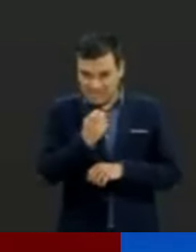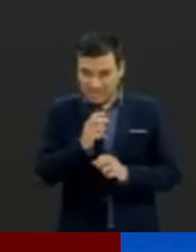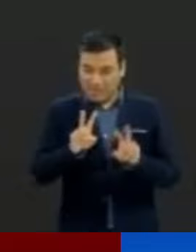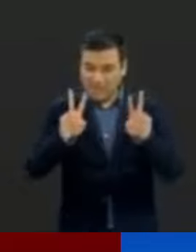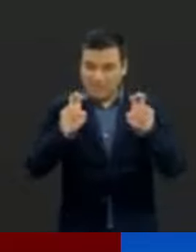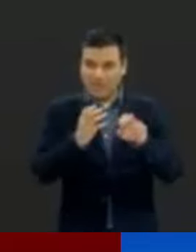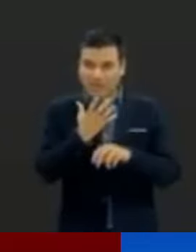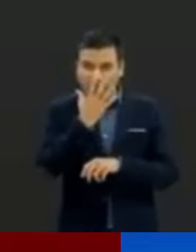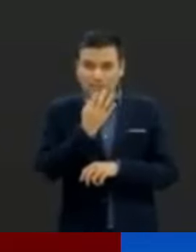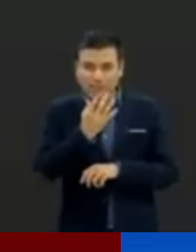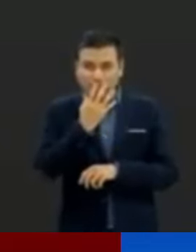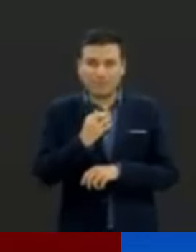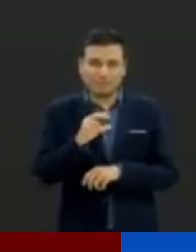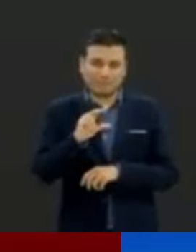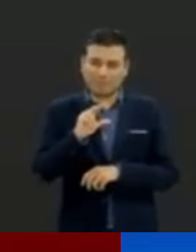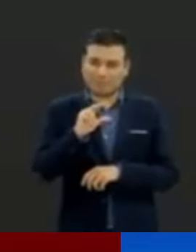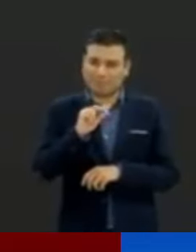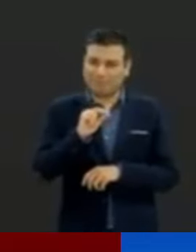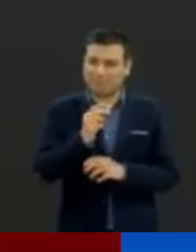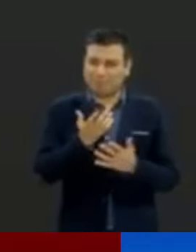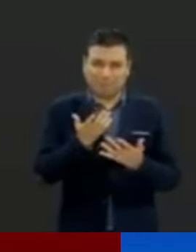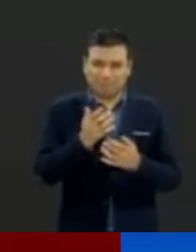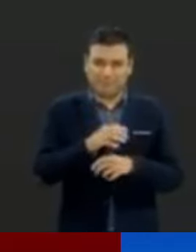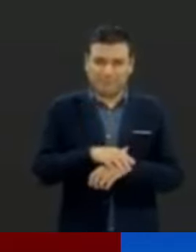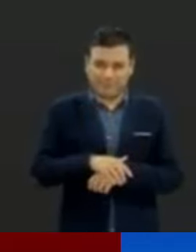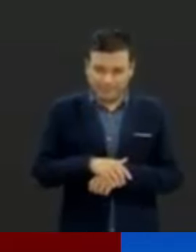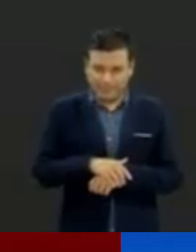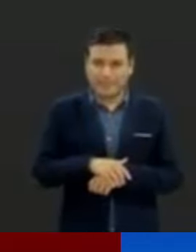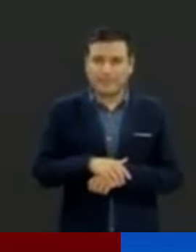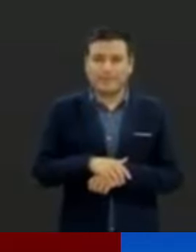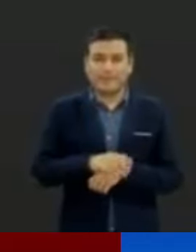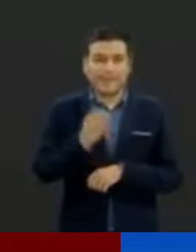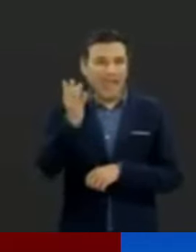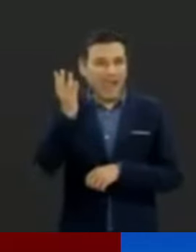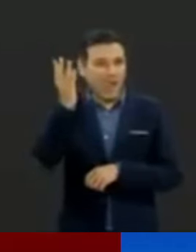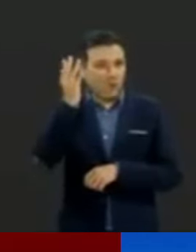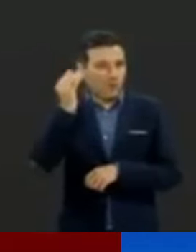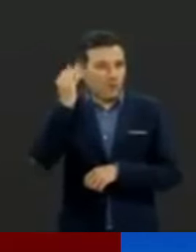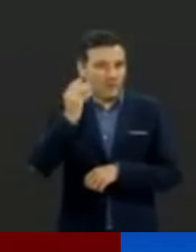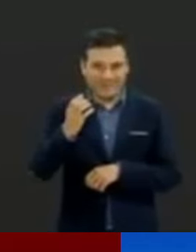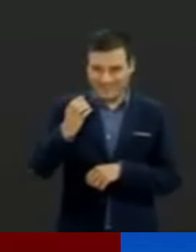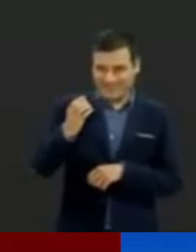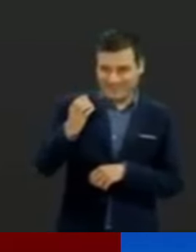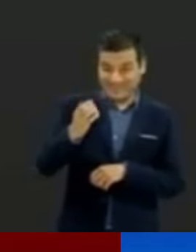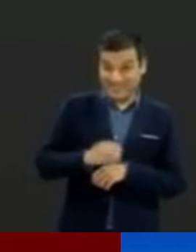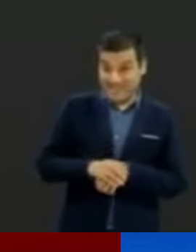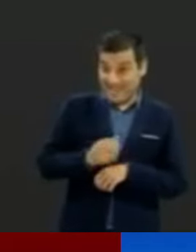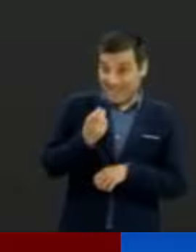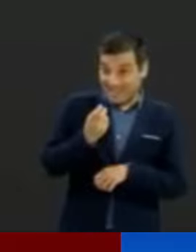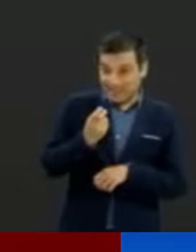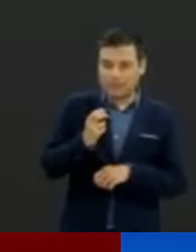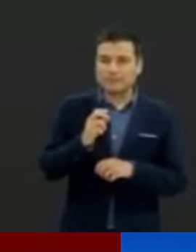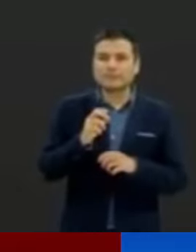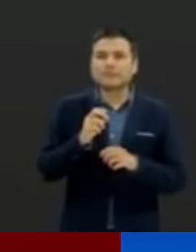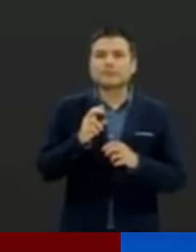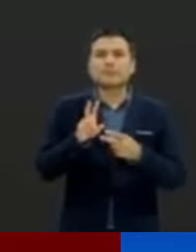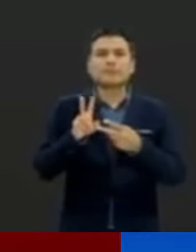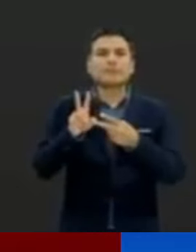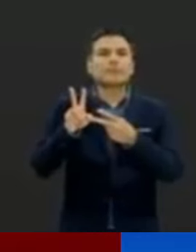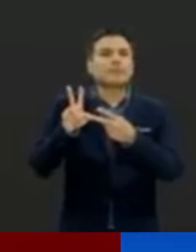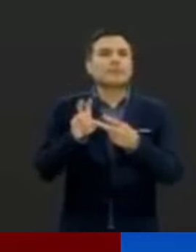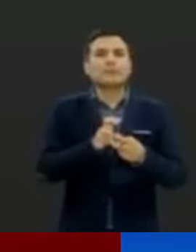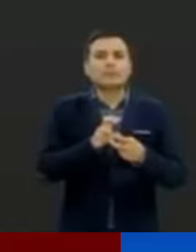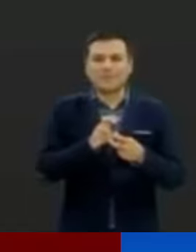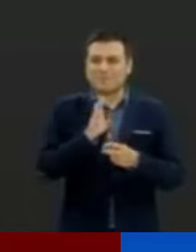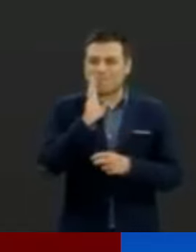máxima relevancia en términos generales jurídicos y políticos. Los audios a los que hacen referencia fueron obtenidos y difundidos de manera